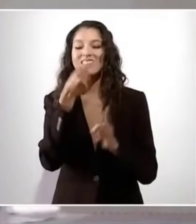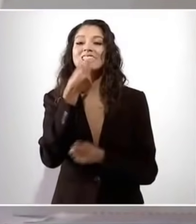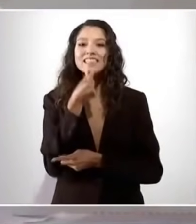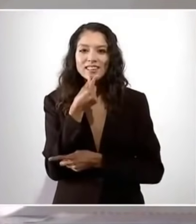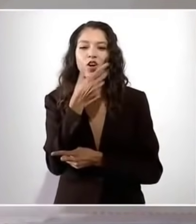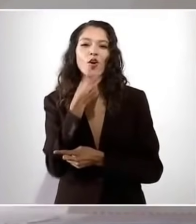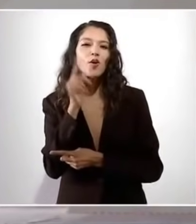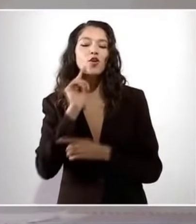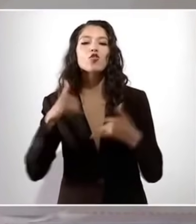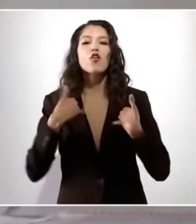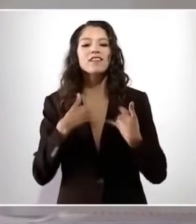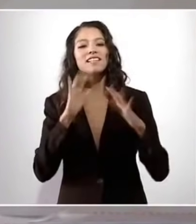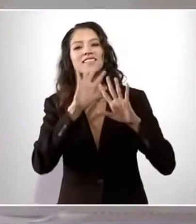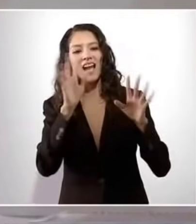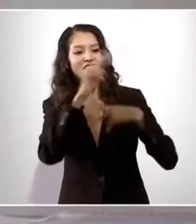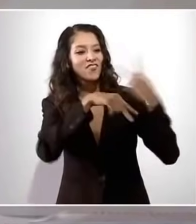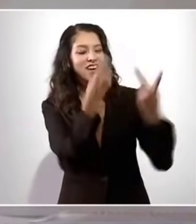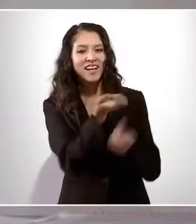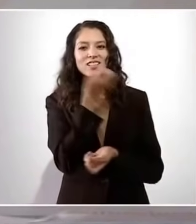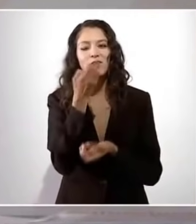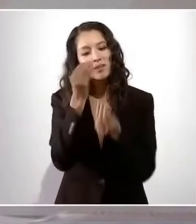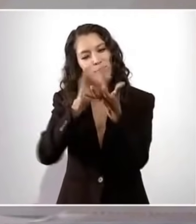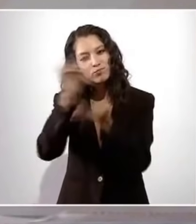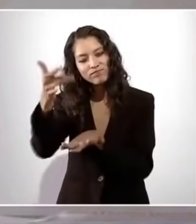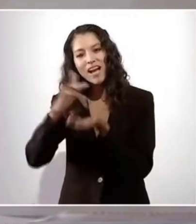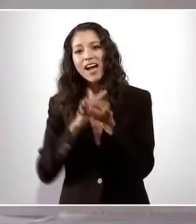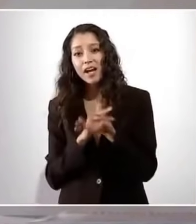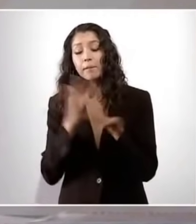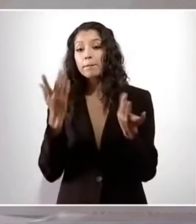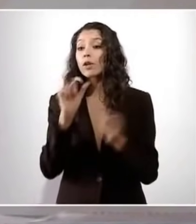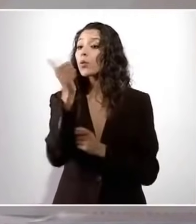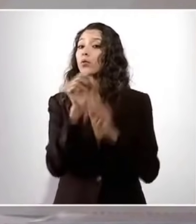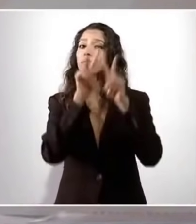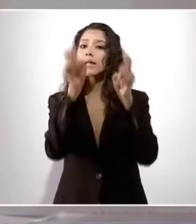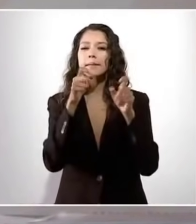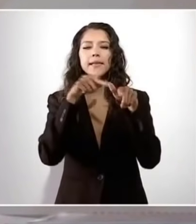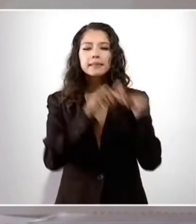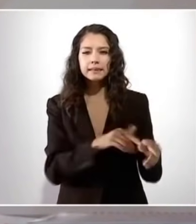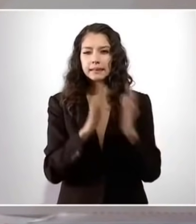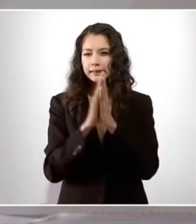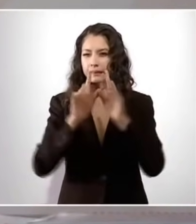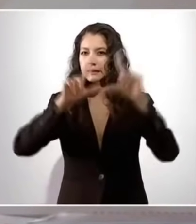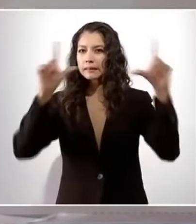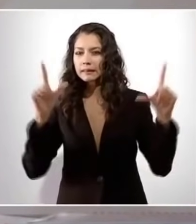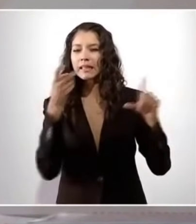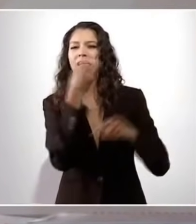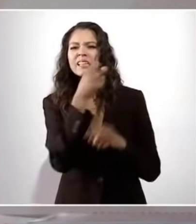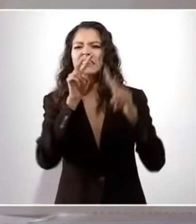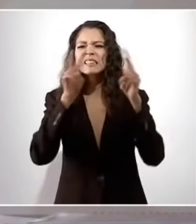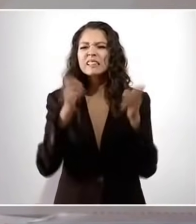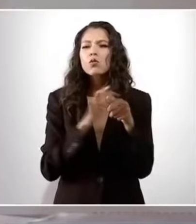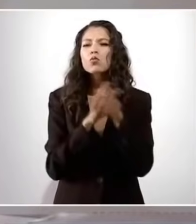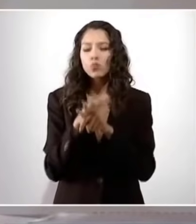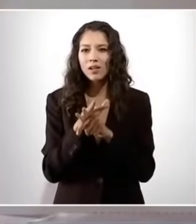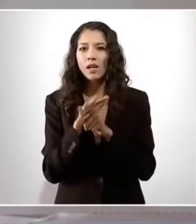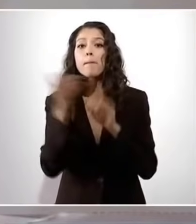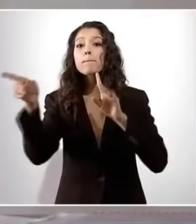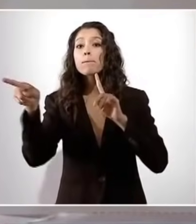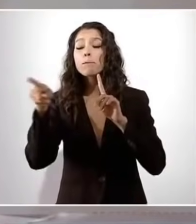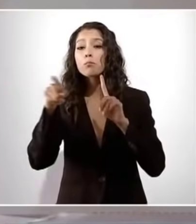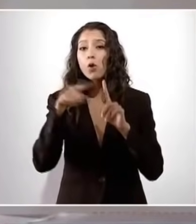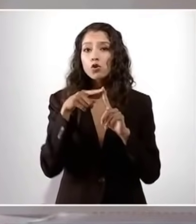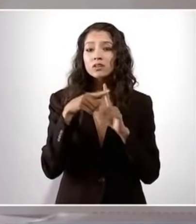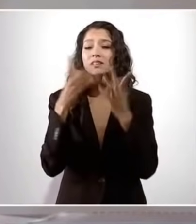ya estén en las clases. Muchas gracias por su apoyo. En lo que se refiere al siguiente, por favor, en lo que se refiere a la cuestión de casos positivos